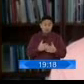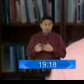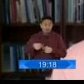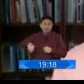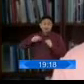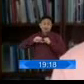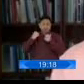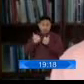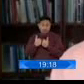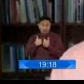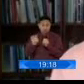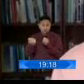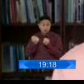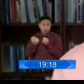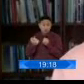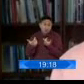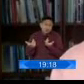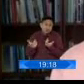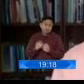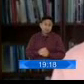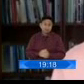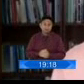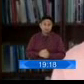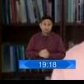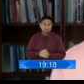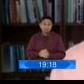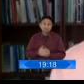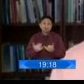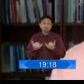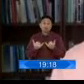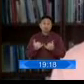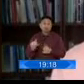sino desde la legislatura. Y me parece que en esta ocasión va a ser algo similar. Informa.